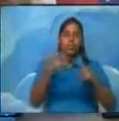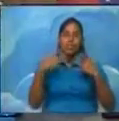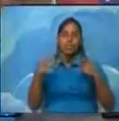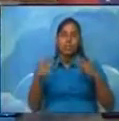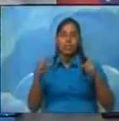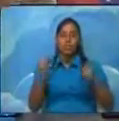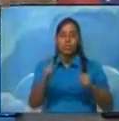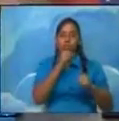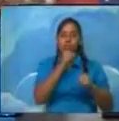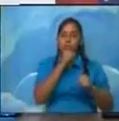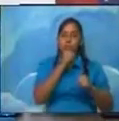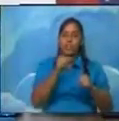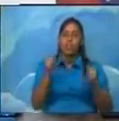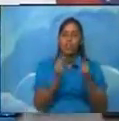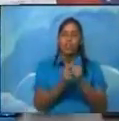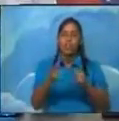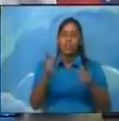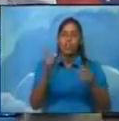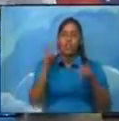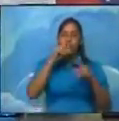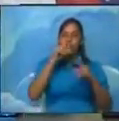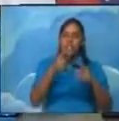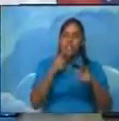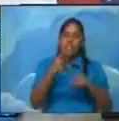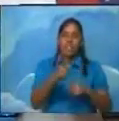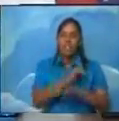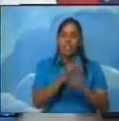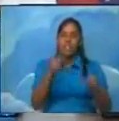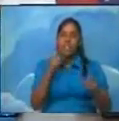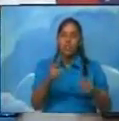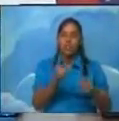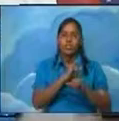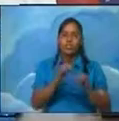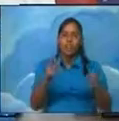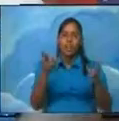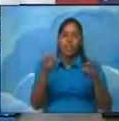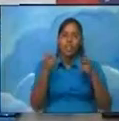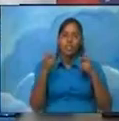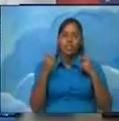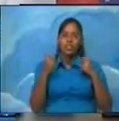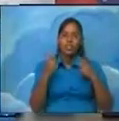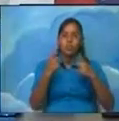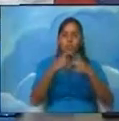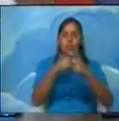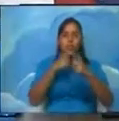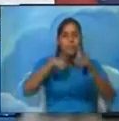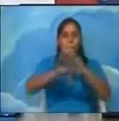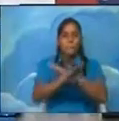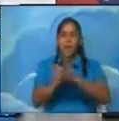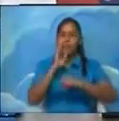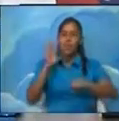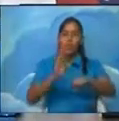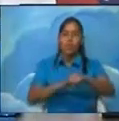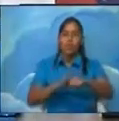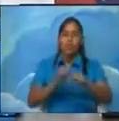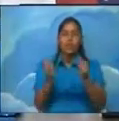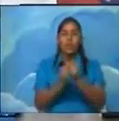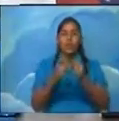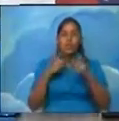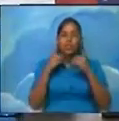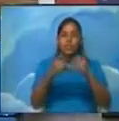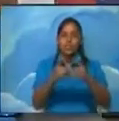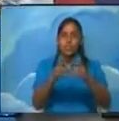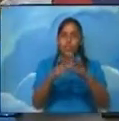la viejita como una gallina y le dije, ya recibió, ya recibió. Vaya a cumplir con su deber